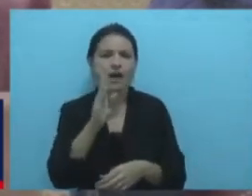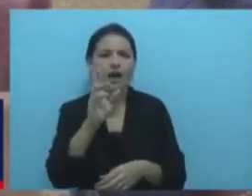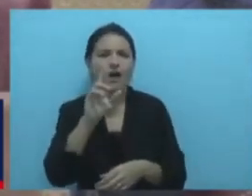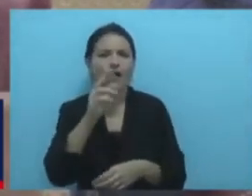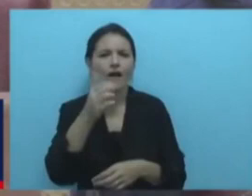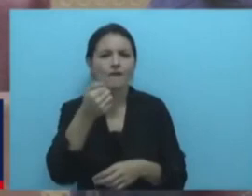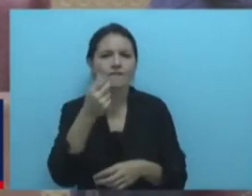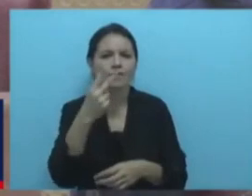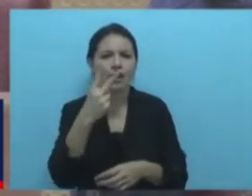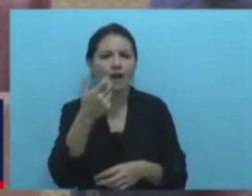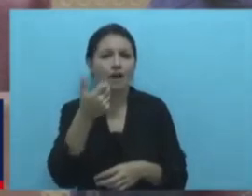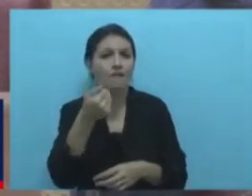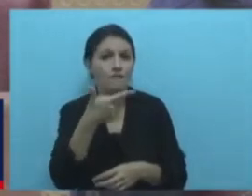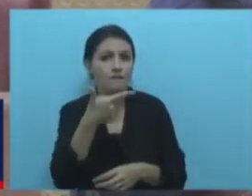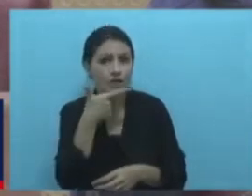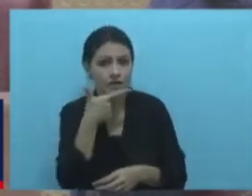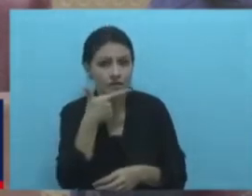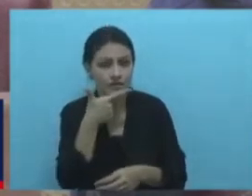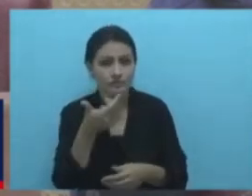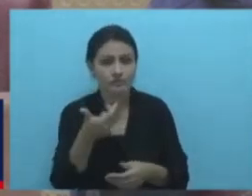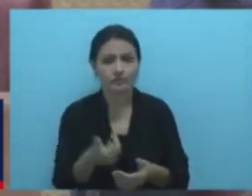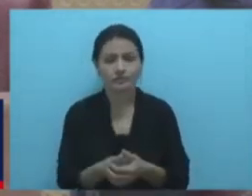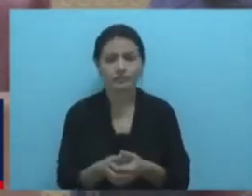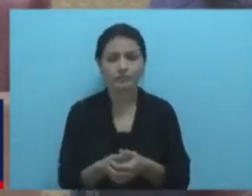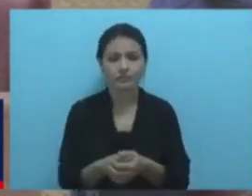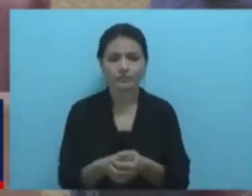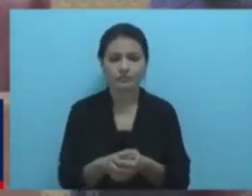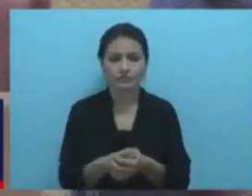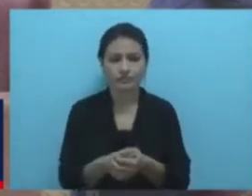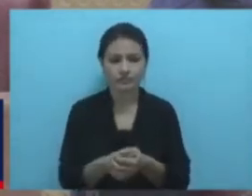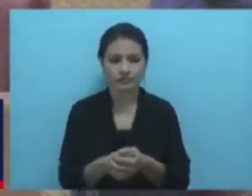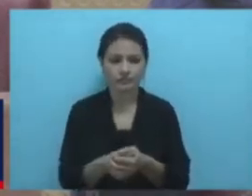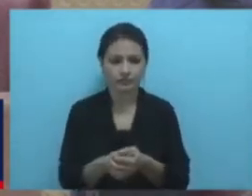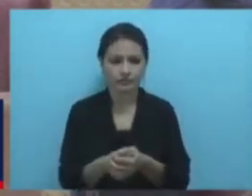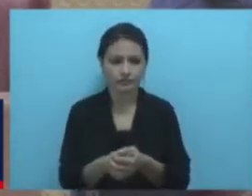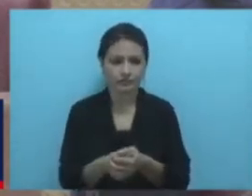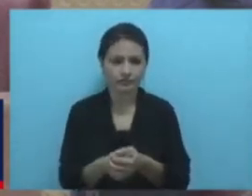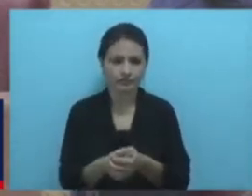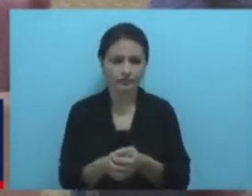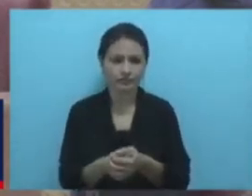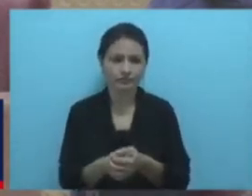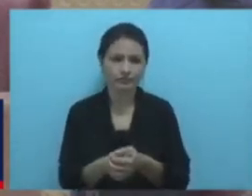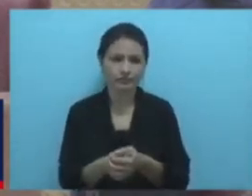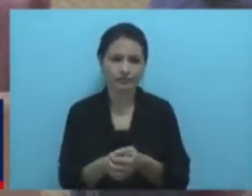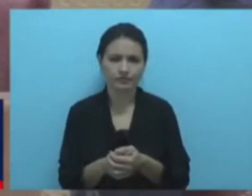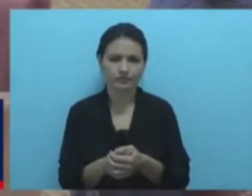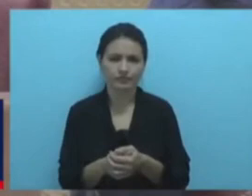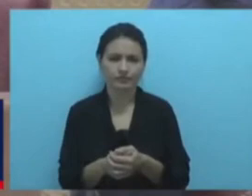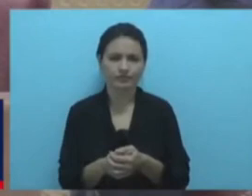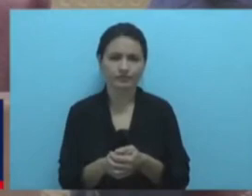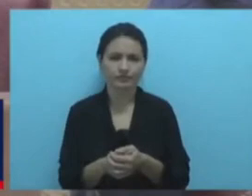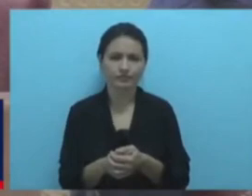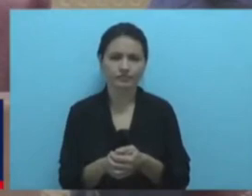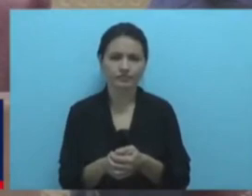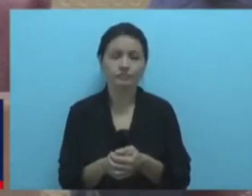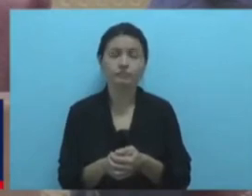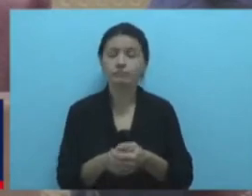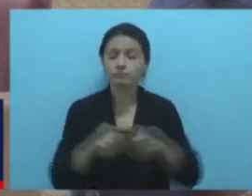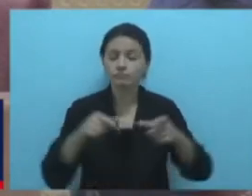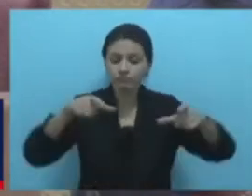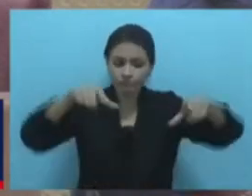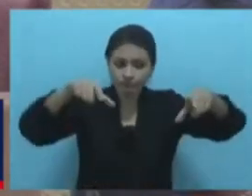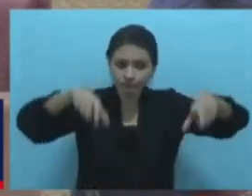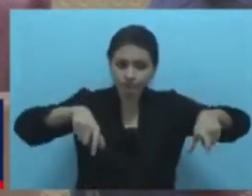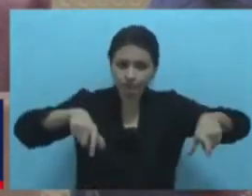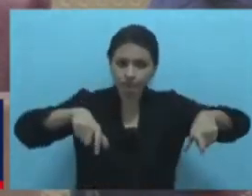decimos la cancha chica del fútbol demuestra Cómo funciona la cancha grande de la realidad en las canchas chicas del